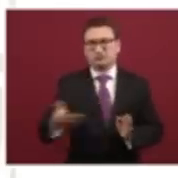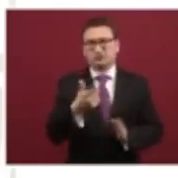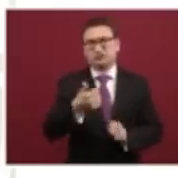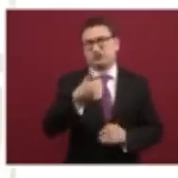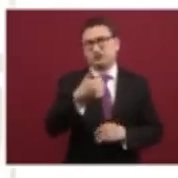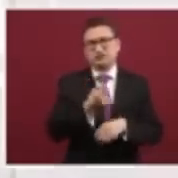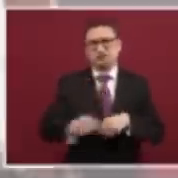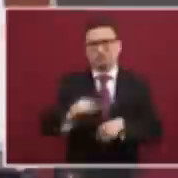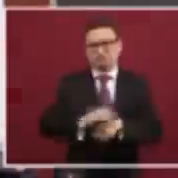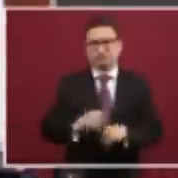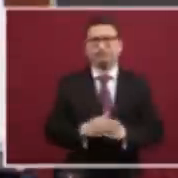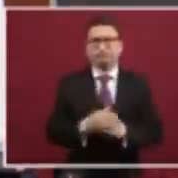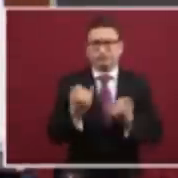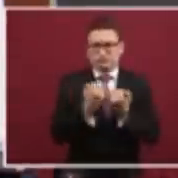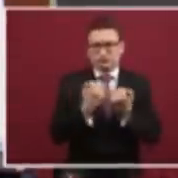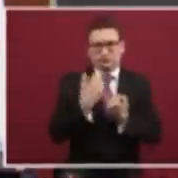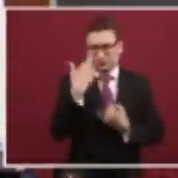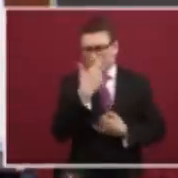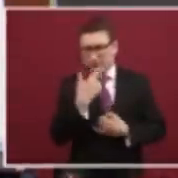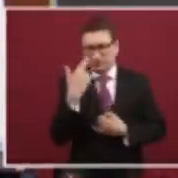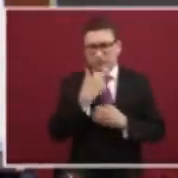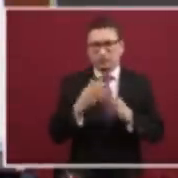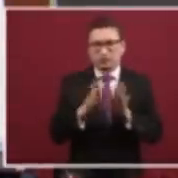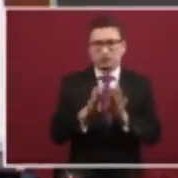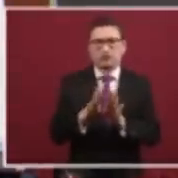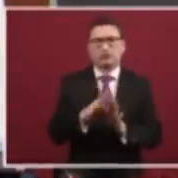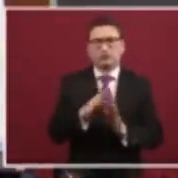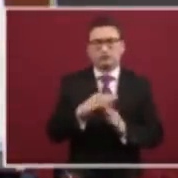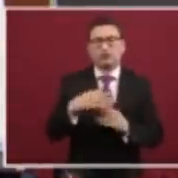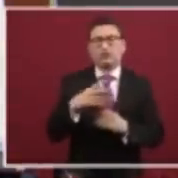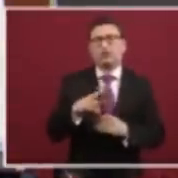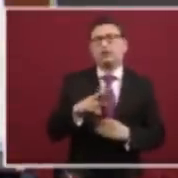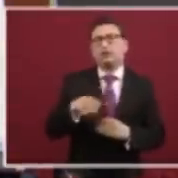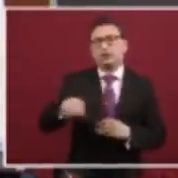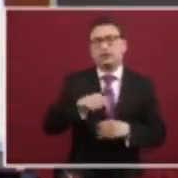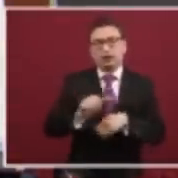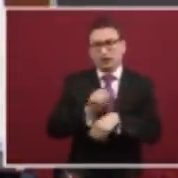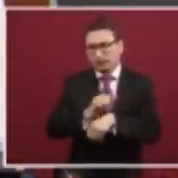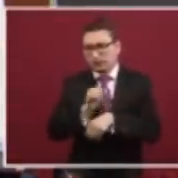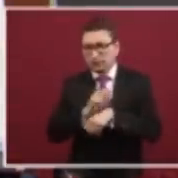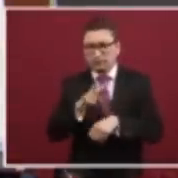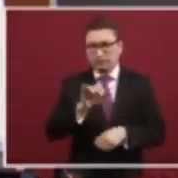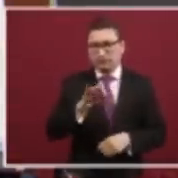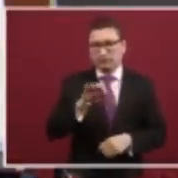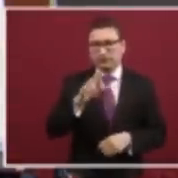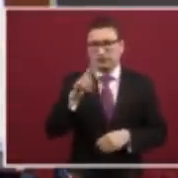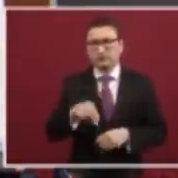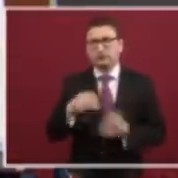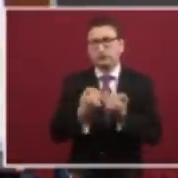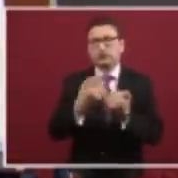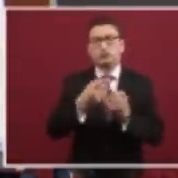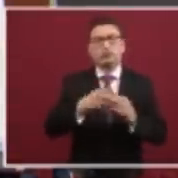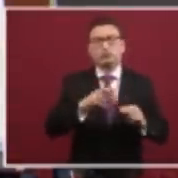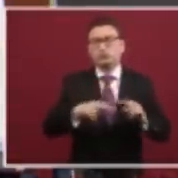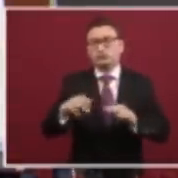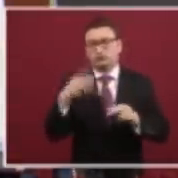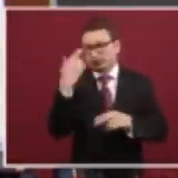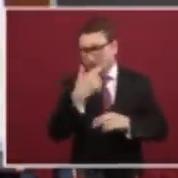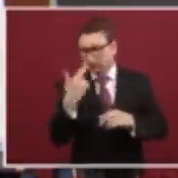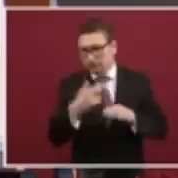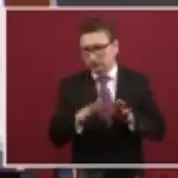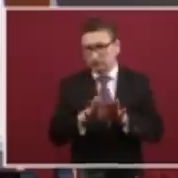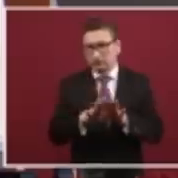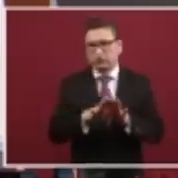la revisión de verificación de esta semana se sortearon otra vez 125 gasolineras, 11